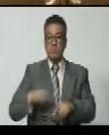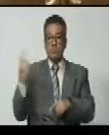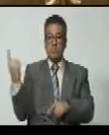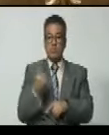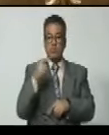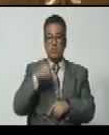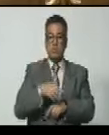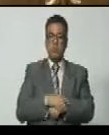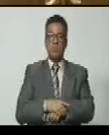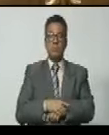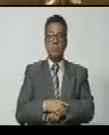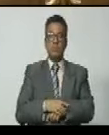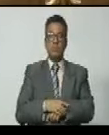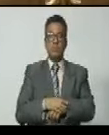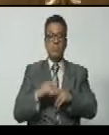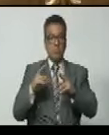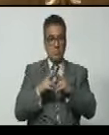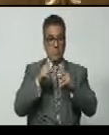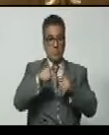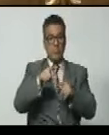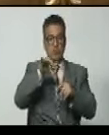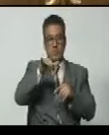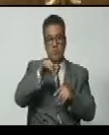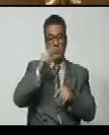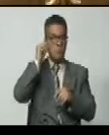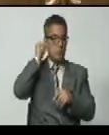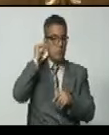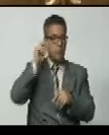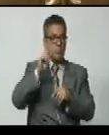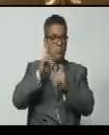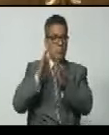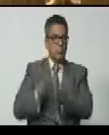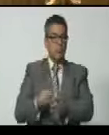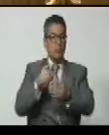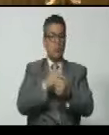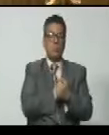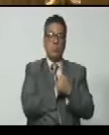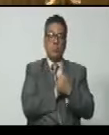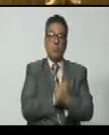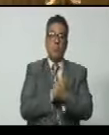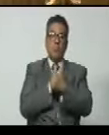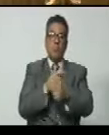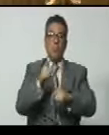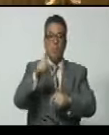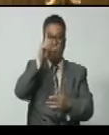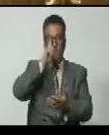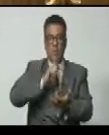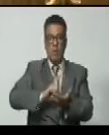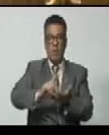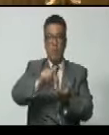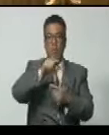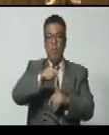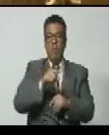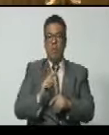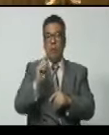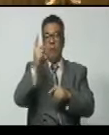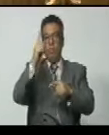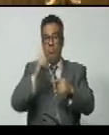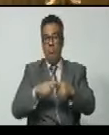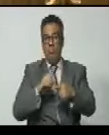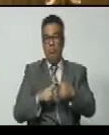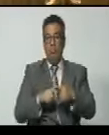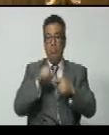traslado, y encuentro en esas mismas mujeres venezolanas ese amor, esa lealtad, ese